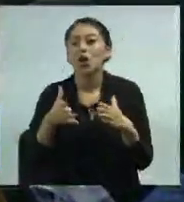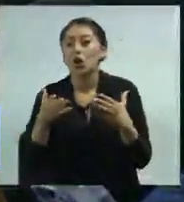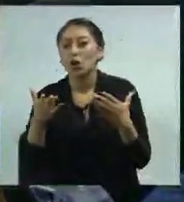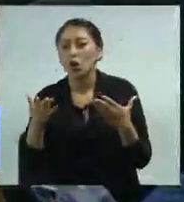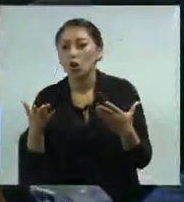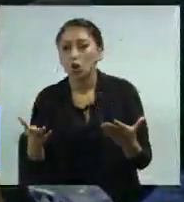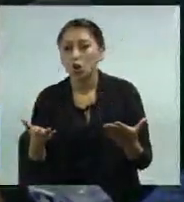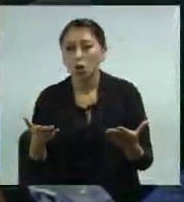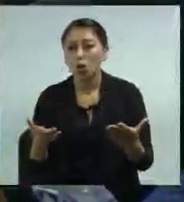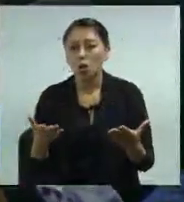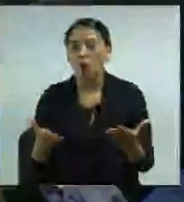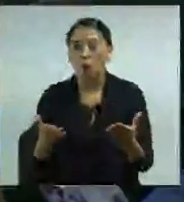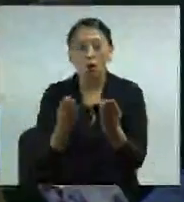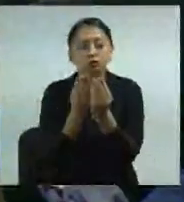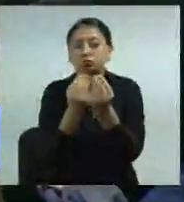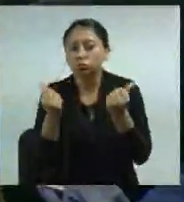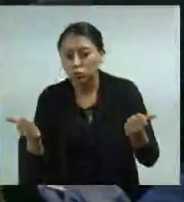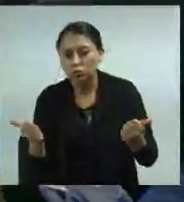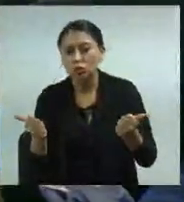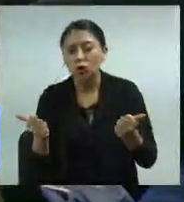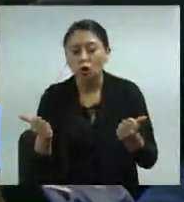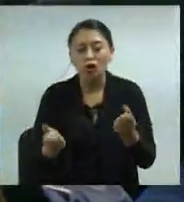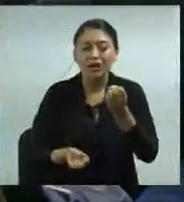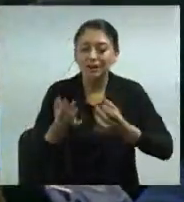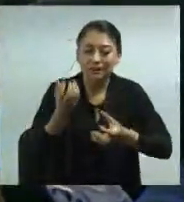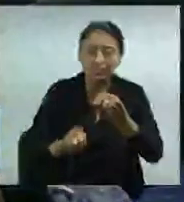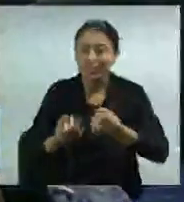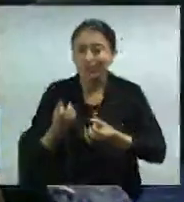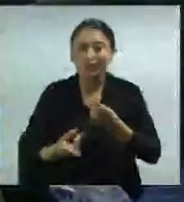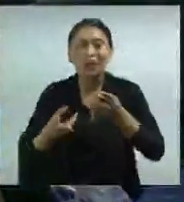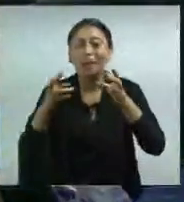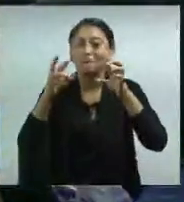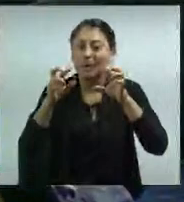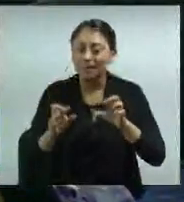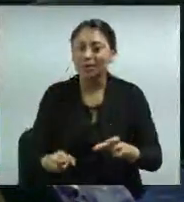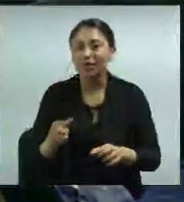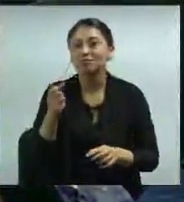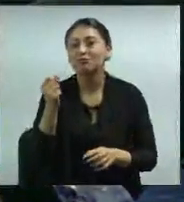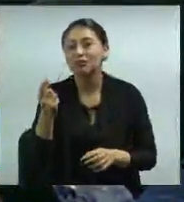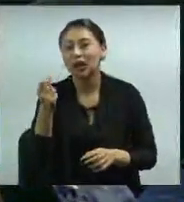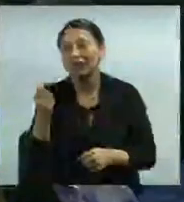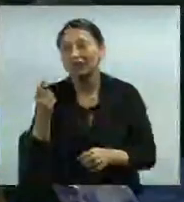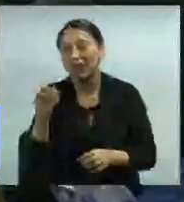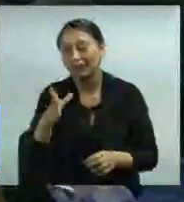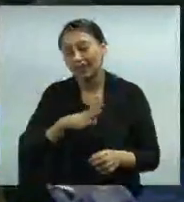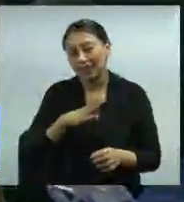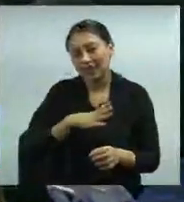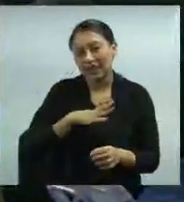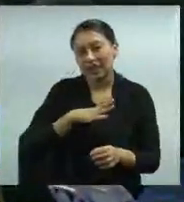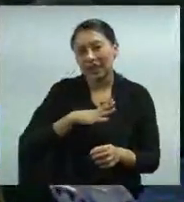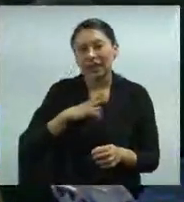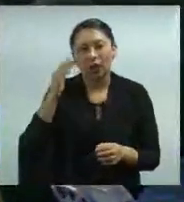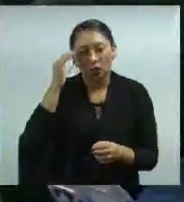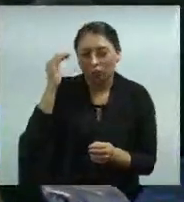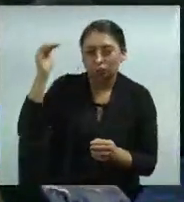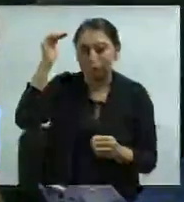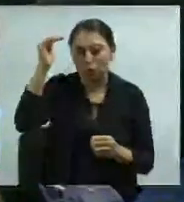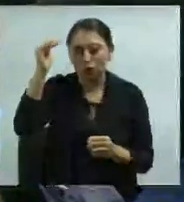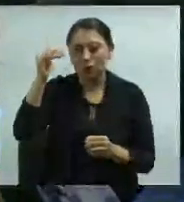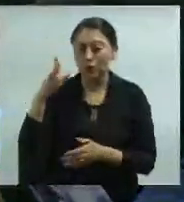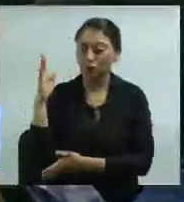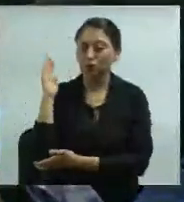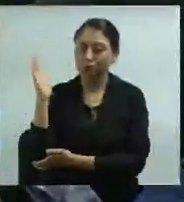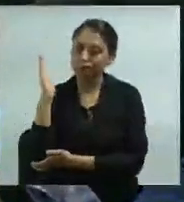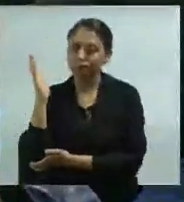de cómo atacar incendios, porque el problema también es que no hay gente capacitada para ello. Y ella me estaba diciendo que capacitan